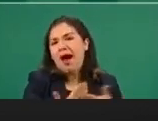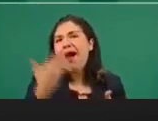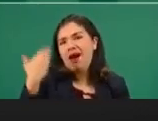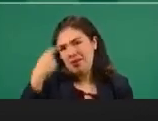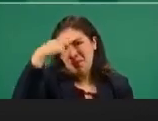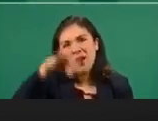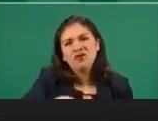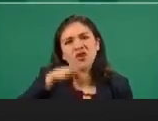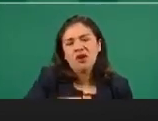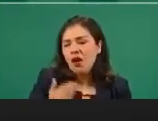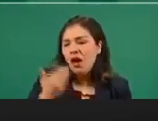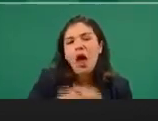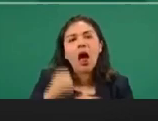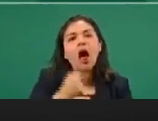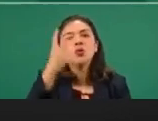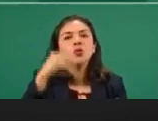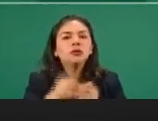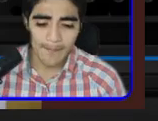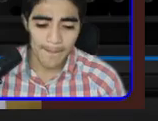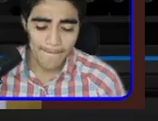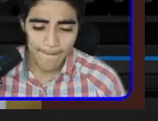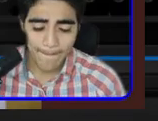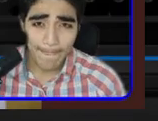la elección en el 2006.